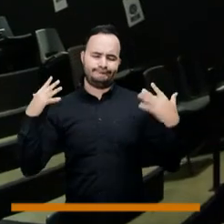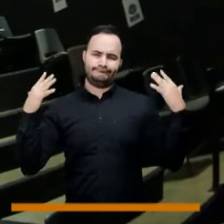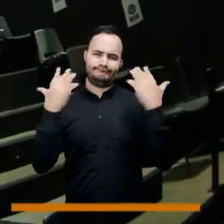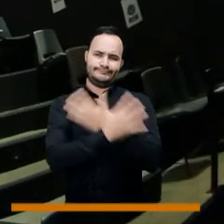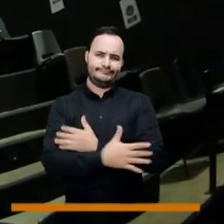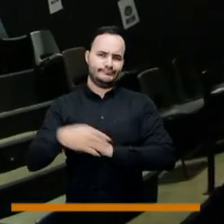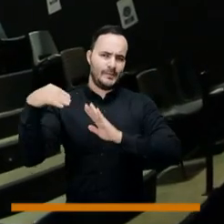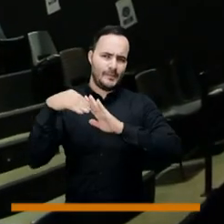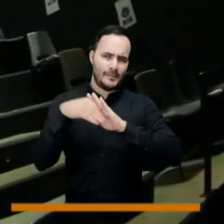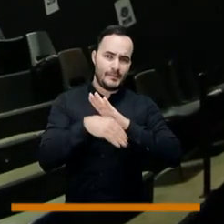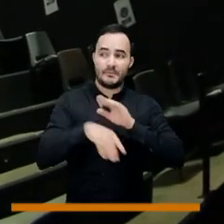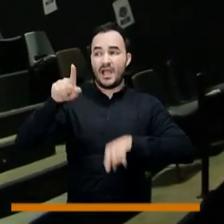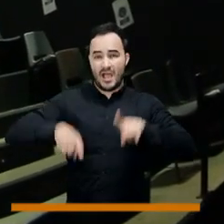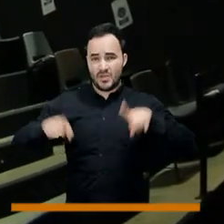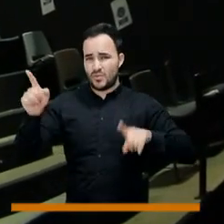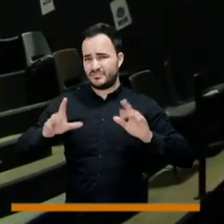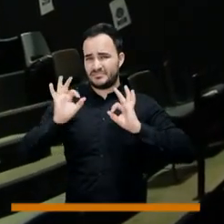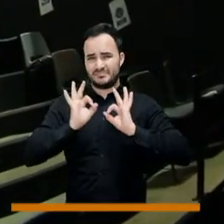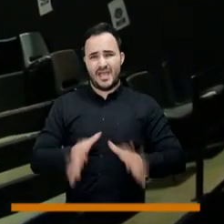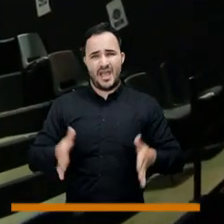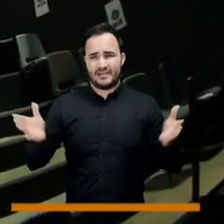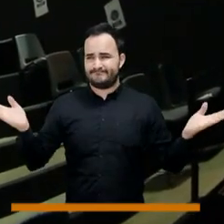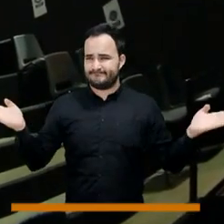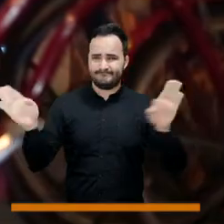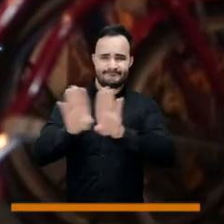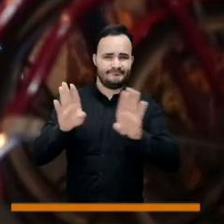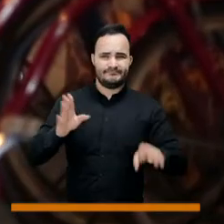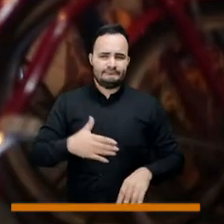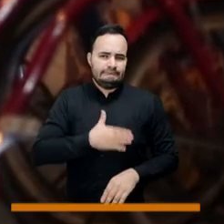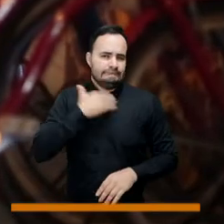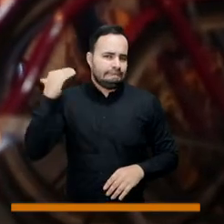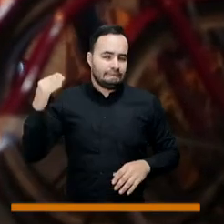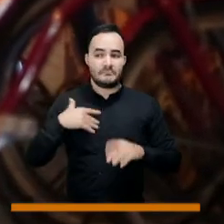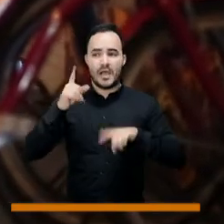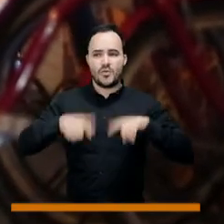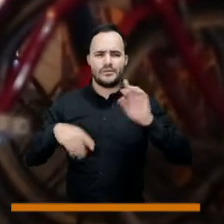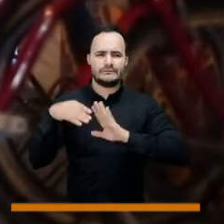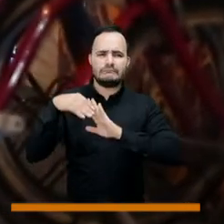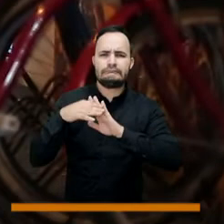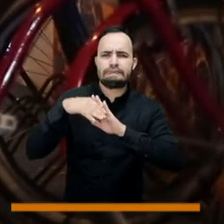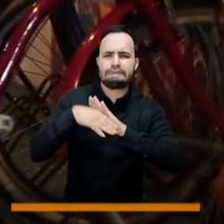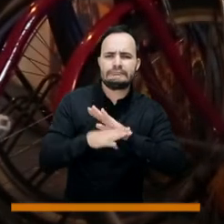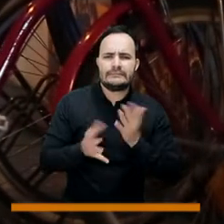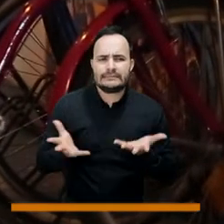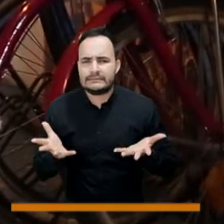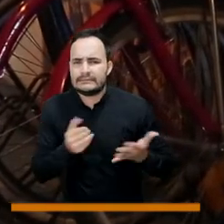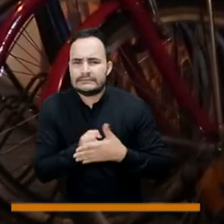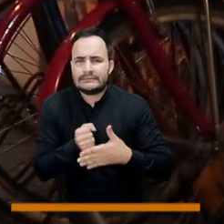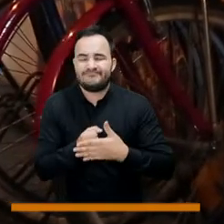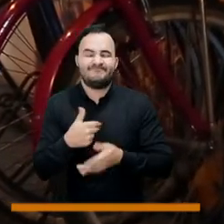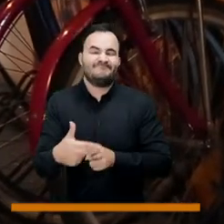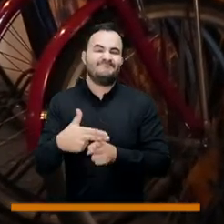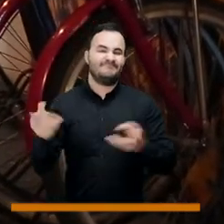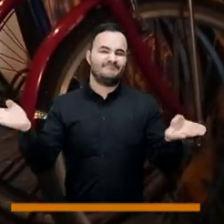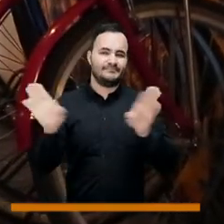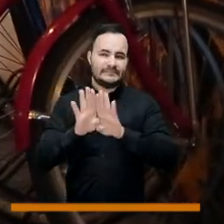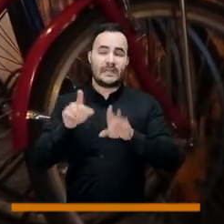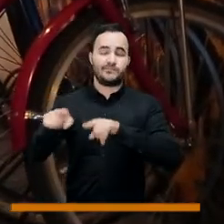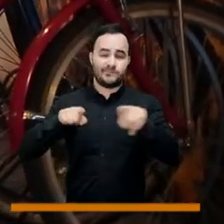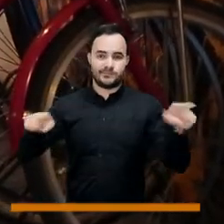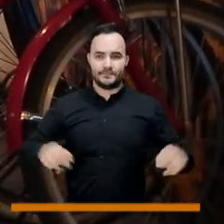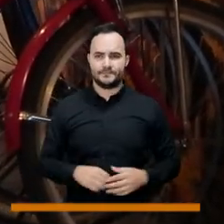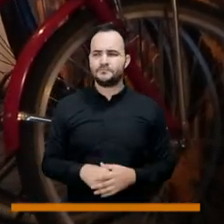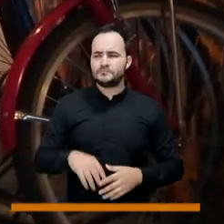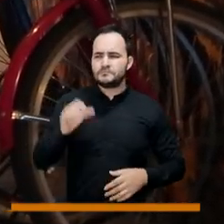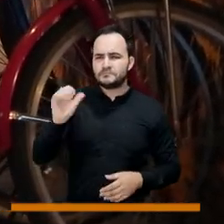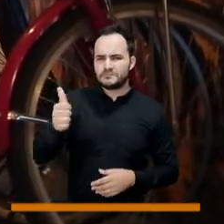realmente muchas de ellas están al borde de la quiebra, muchas de ellas cerraron y otras están a punto de cerrar. Aprovechemos este espacio, concejal, para que